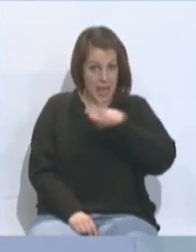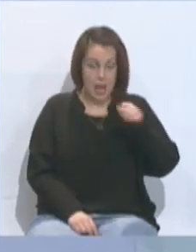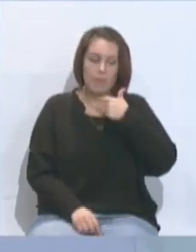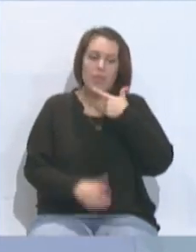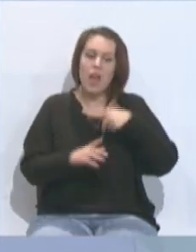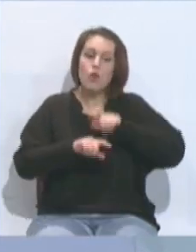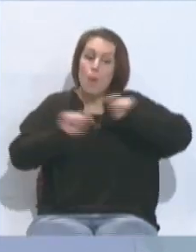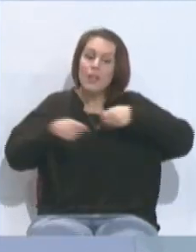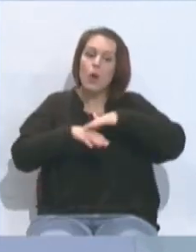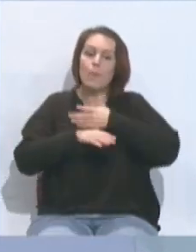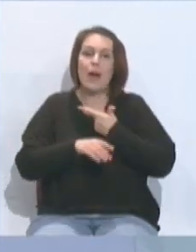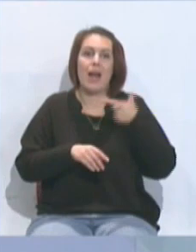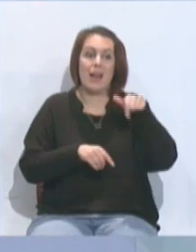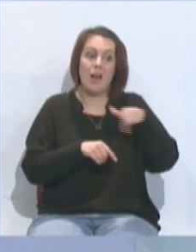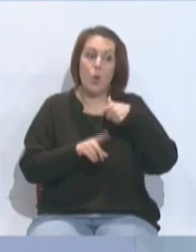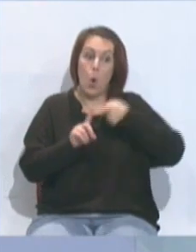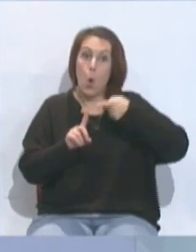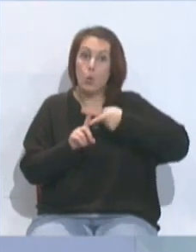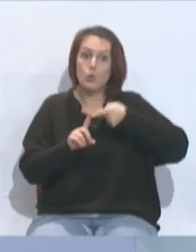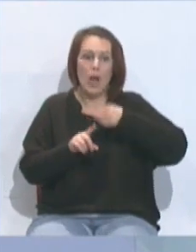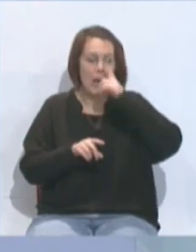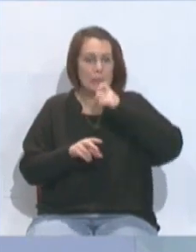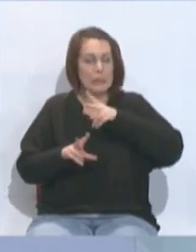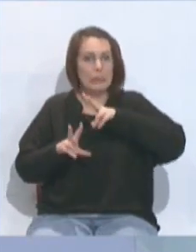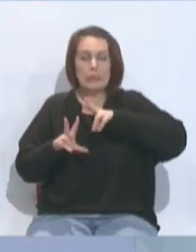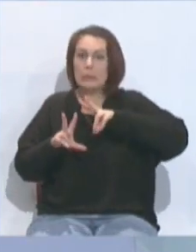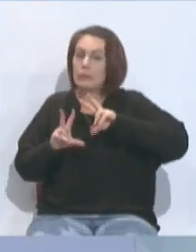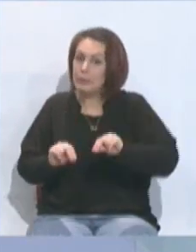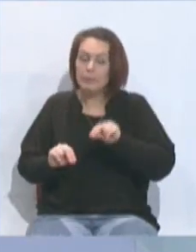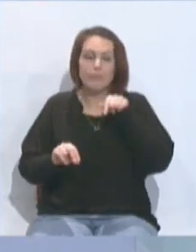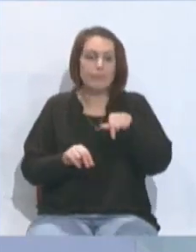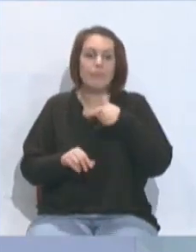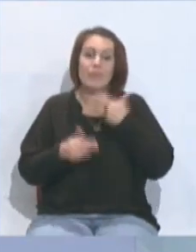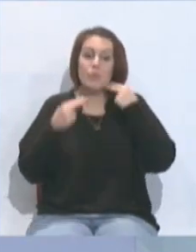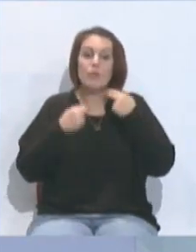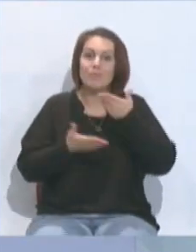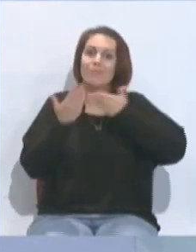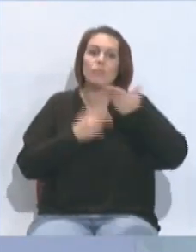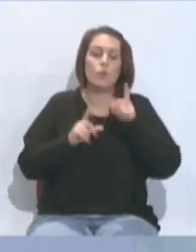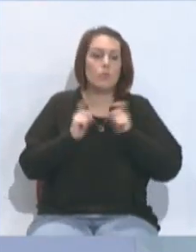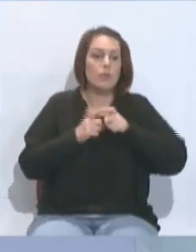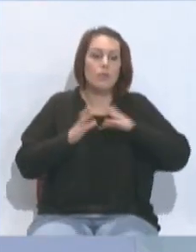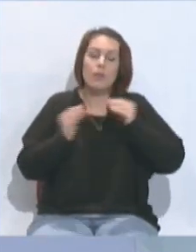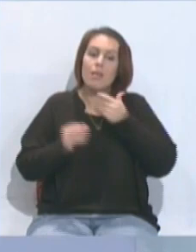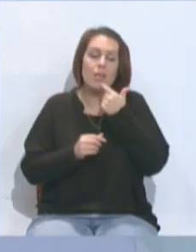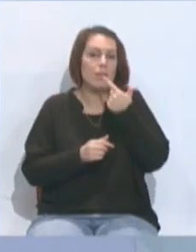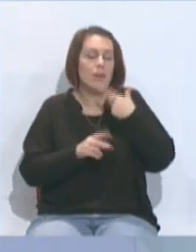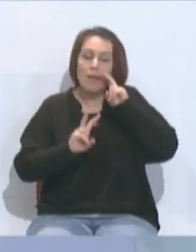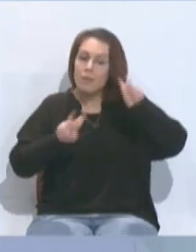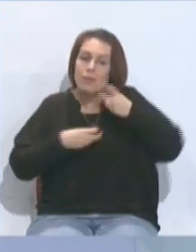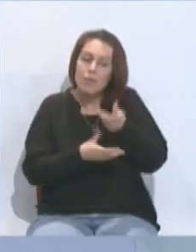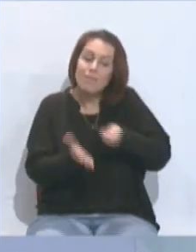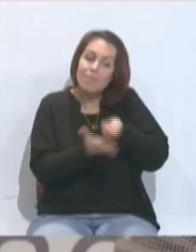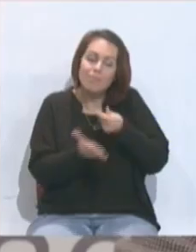uso del antiguo hospicio expira a finales del año, cuando será devuelto a Diputación, ante la negativa de la Junta a asumir el coste de la